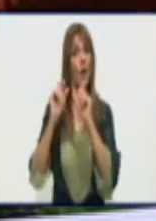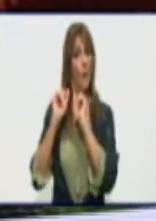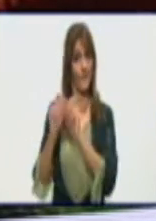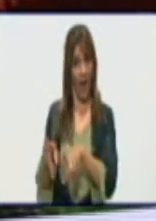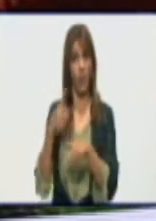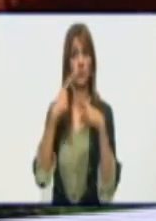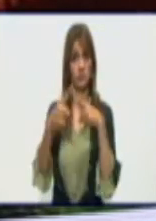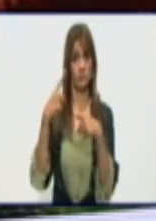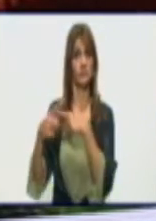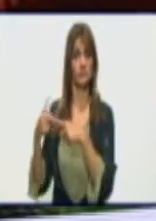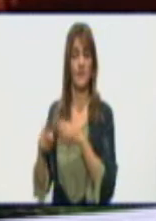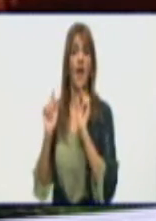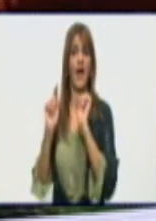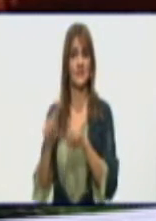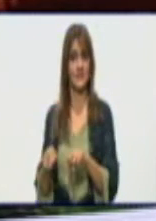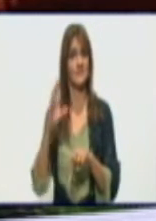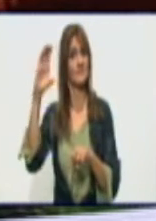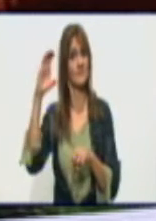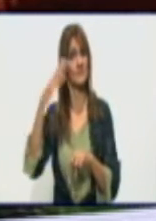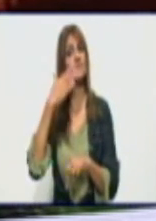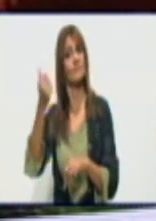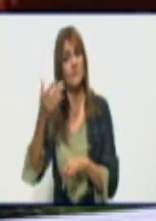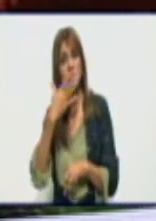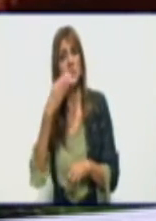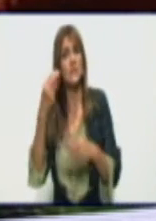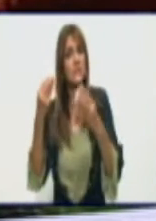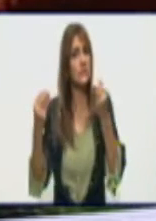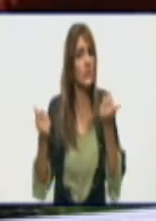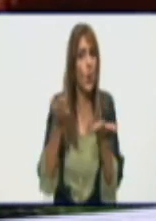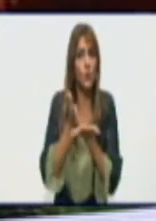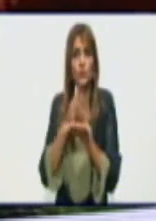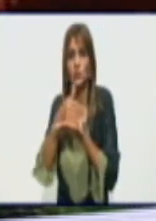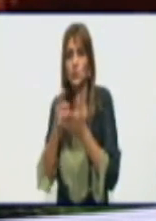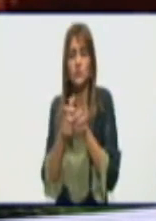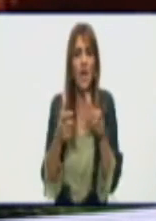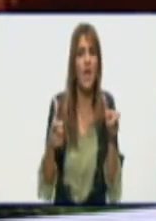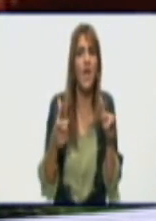allí, es con calidad. Trocito de fruta bomba,